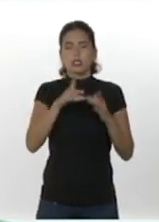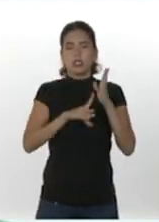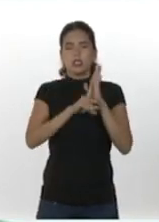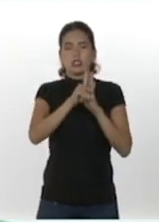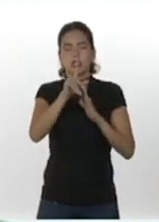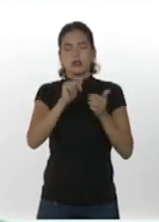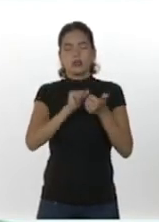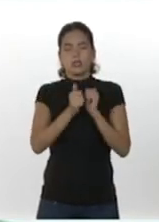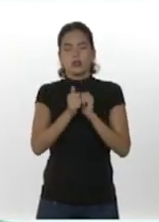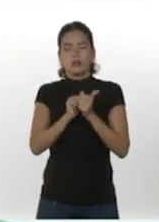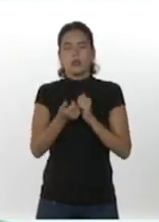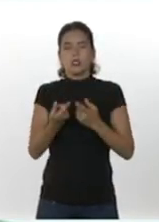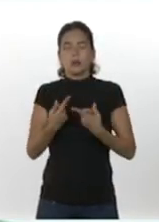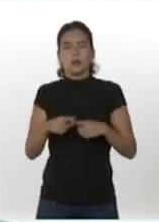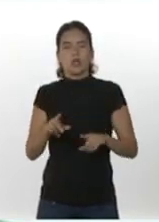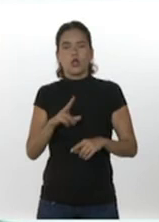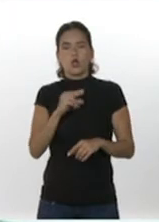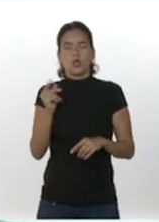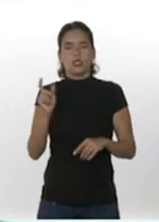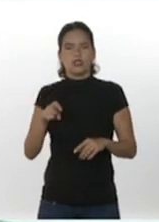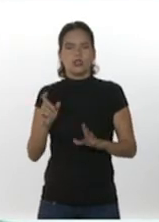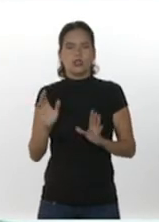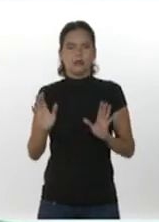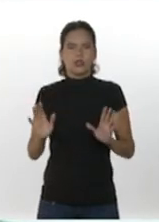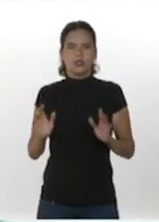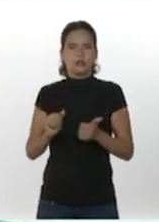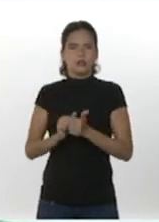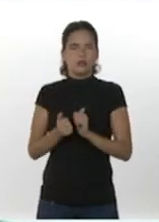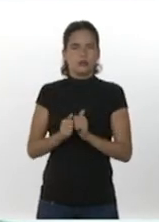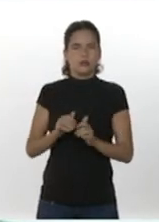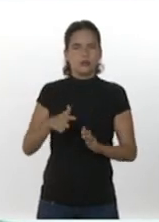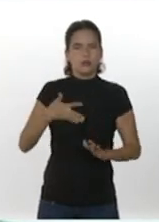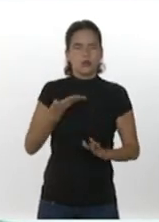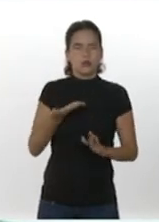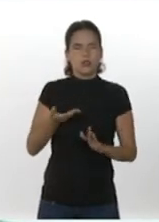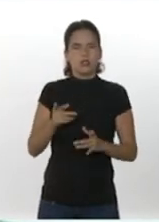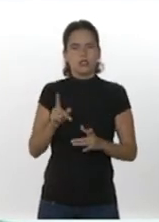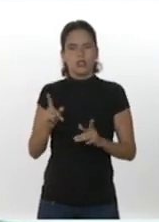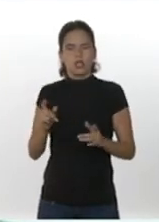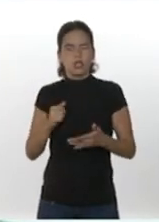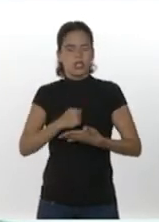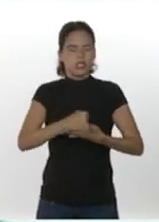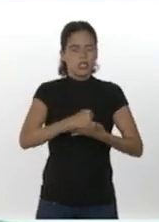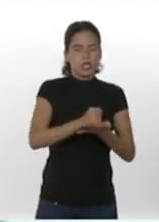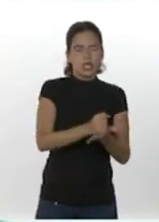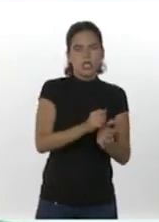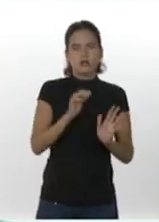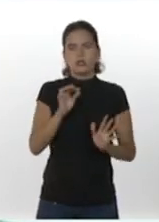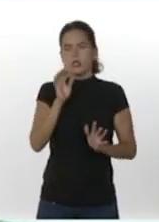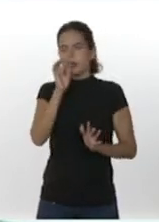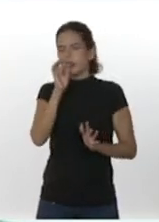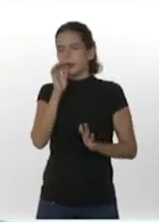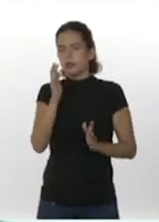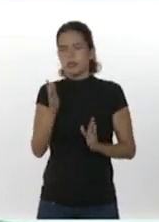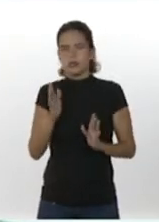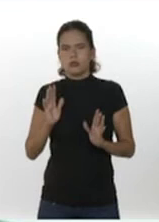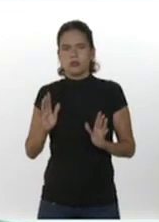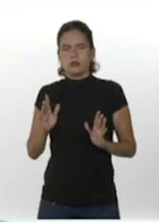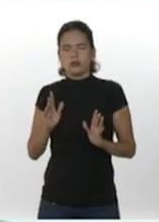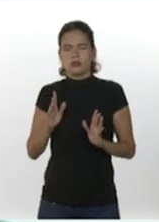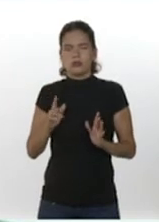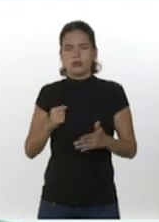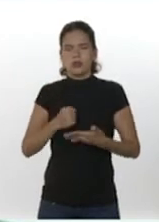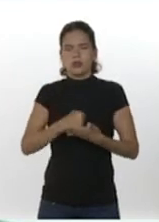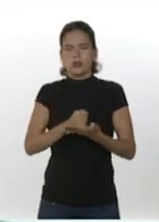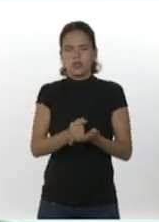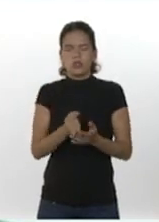ámbito deportivo, pero no necesariamente como atleta. Podría, por ejemplo, convertirse en el ayudante del entrenador, podría convertirse en